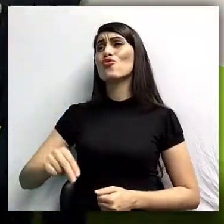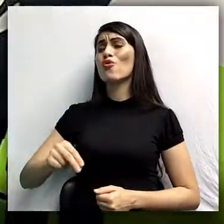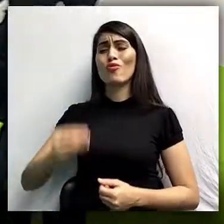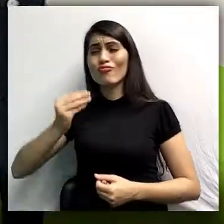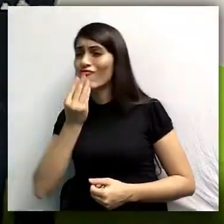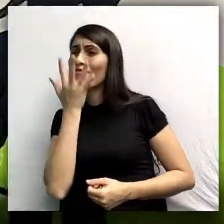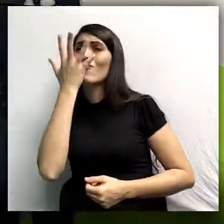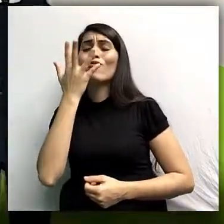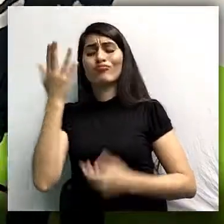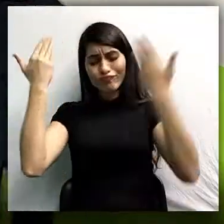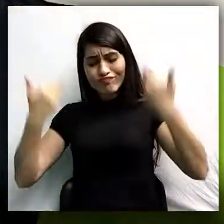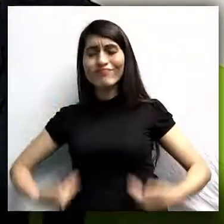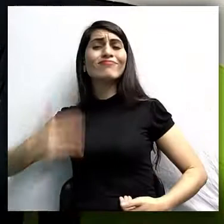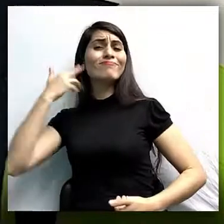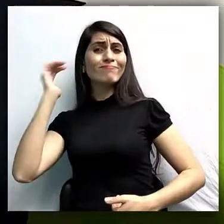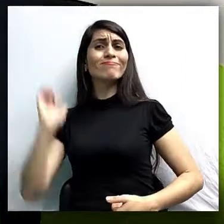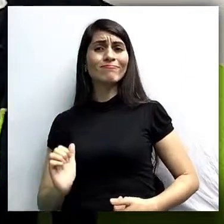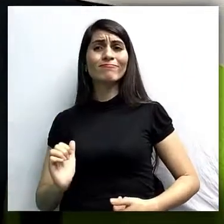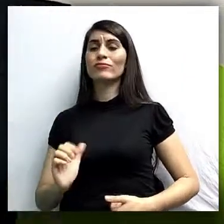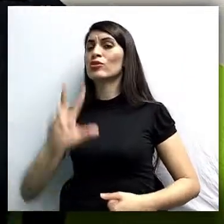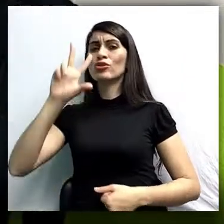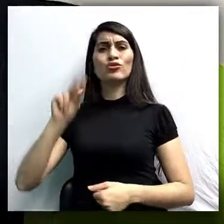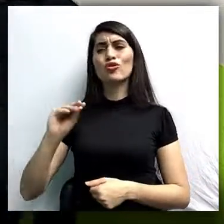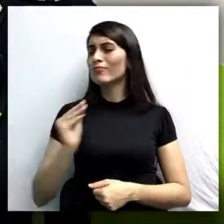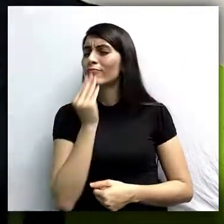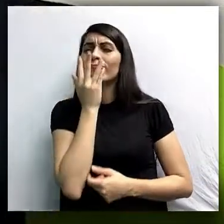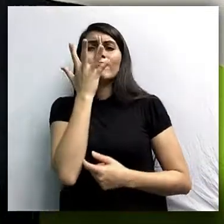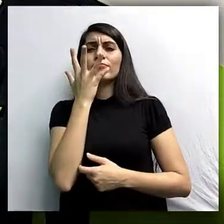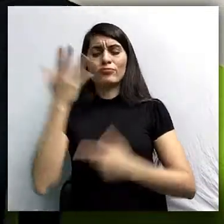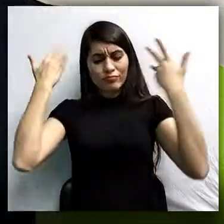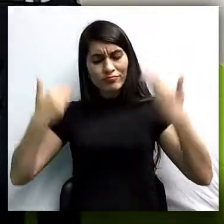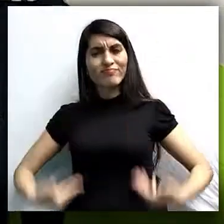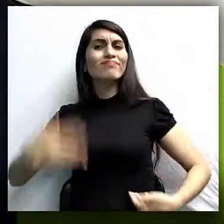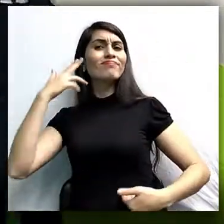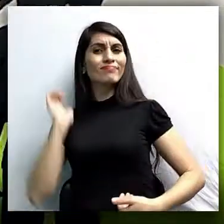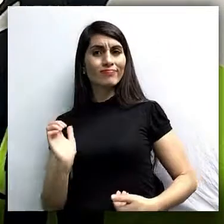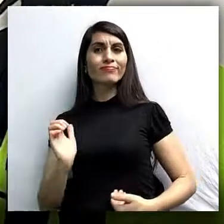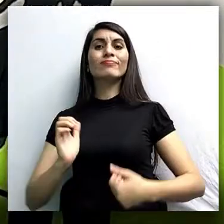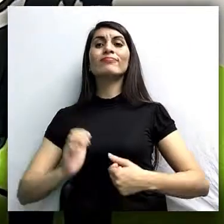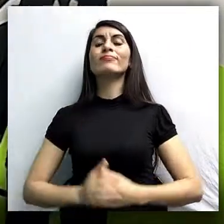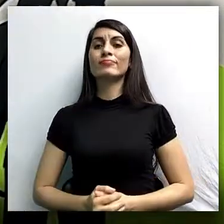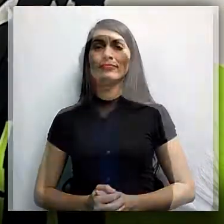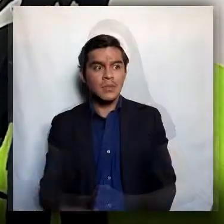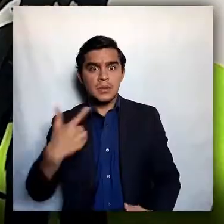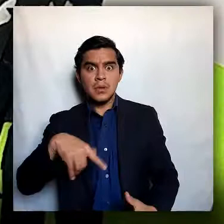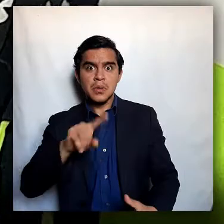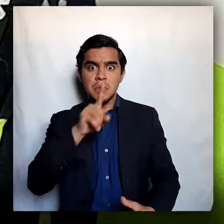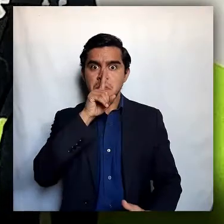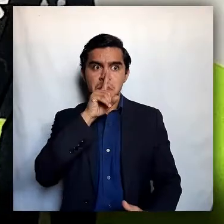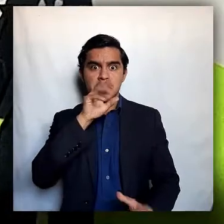¡No somos flores! ¡Somos niñas! ¡No somos flores! ¡Somos